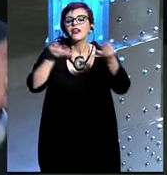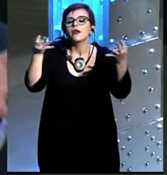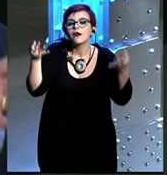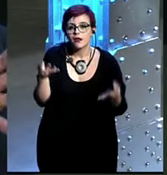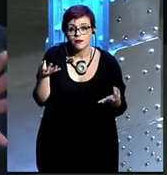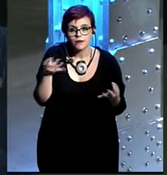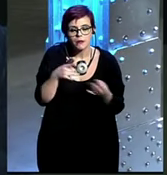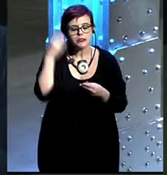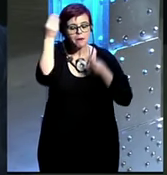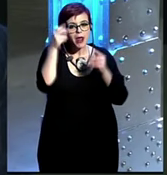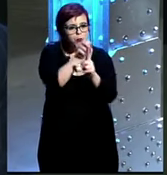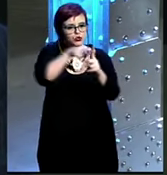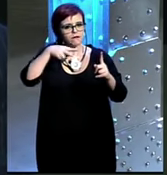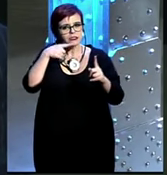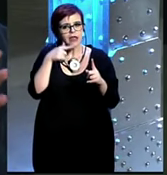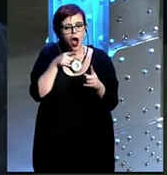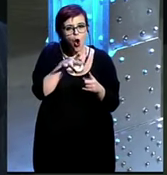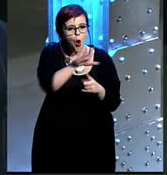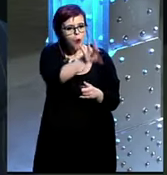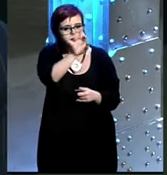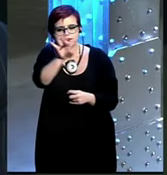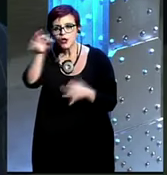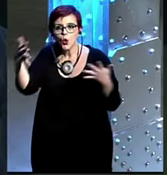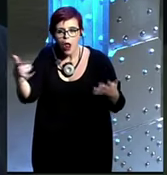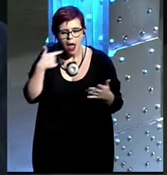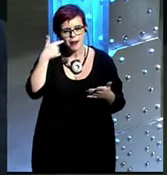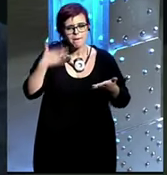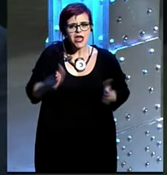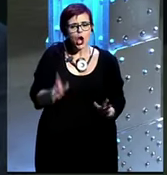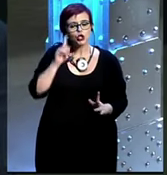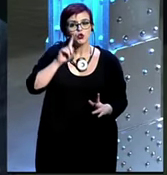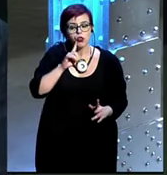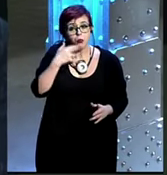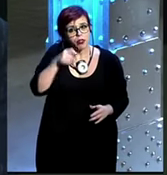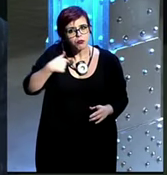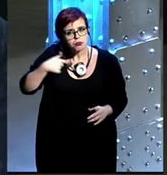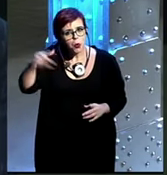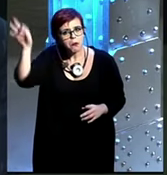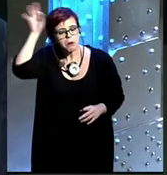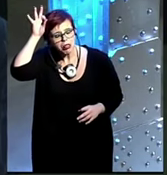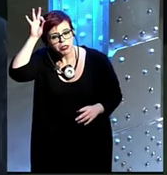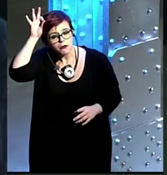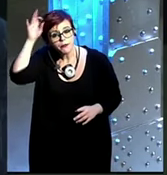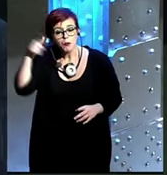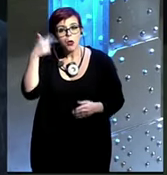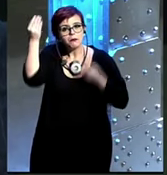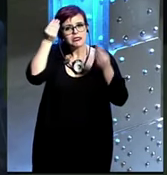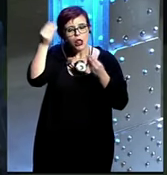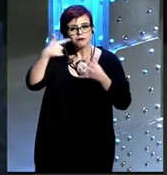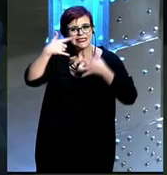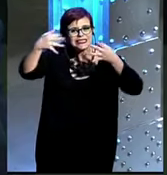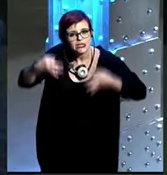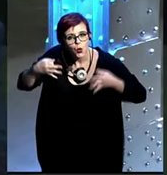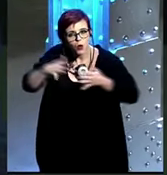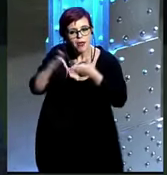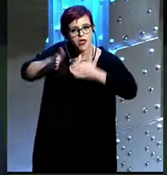posibles para sus hijos. Cuantas más mejor. Si mi hijo fuera sordo, seguramente le hubiera puesto un implante coclear y seguramente me hubiera asegurado de